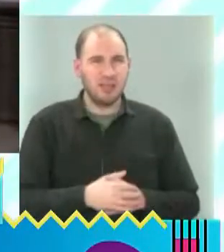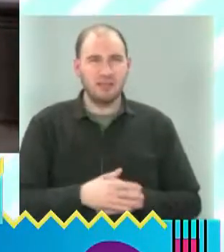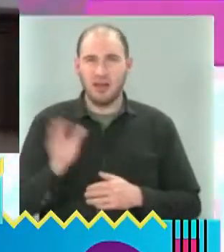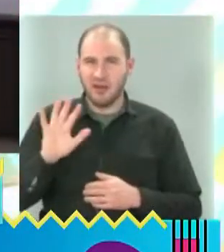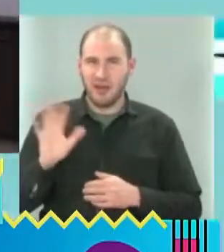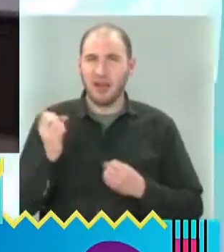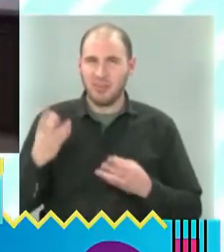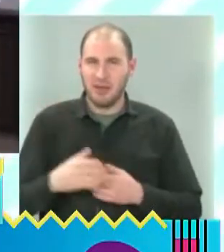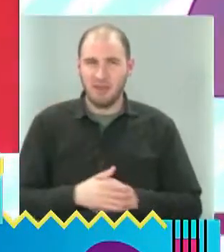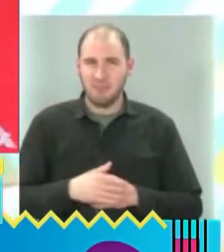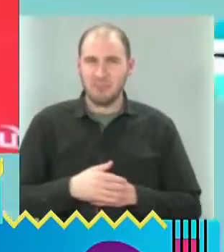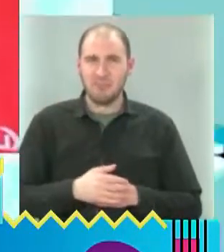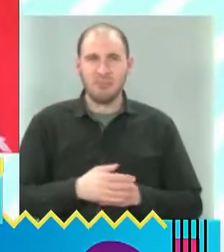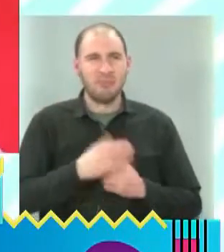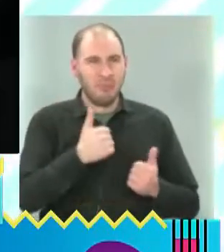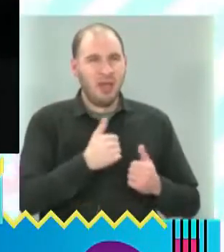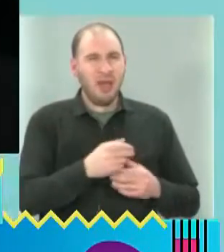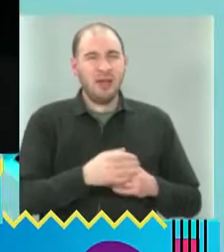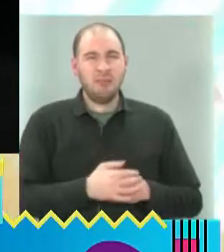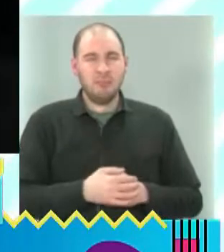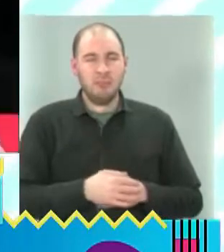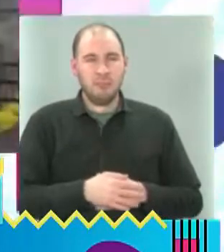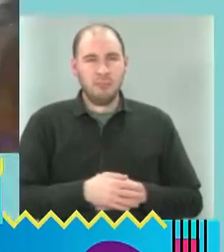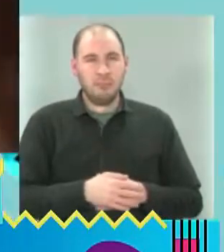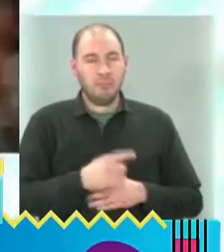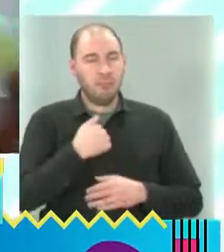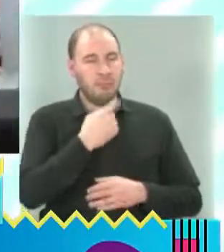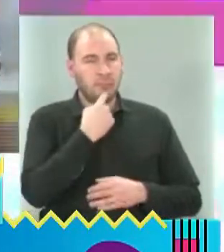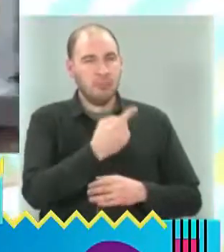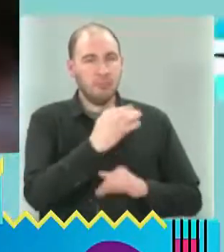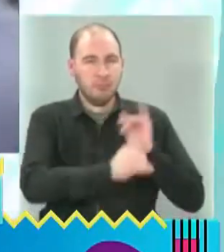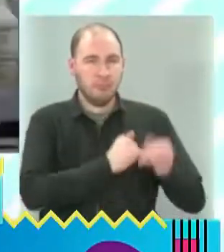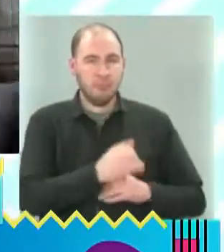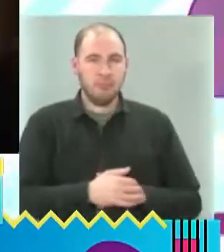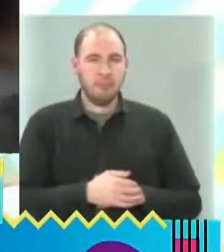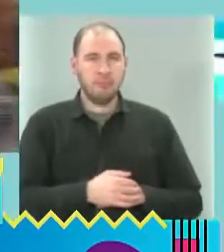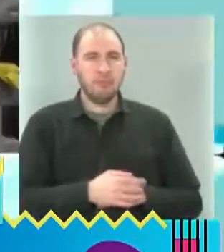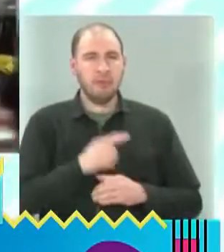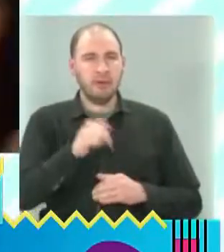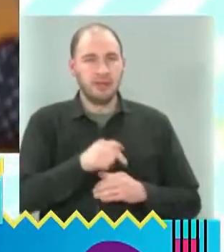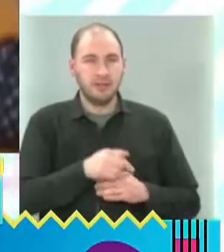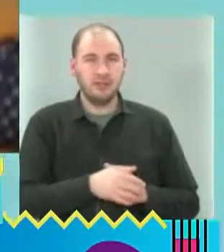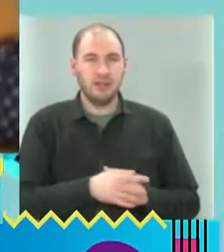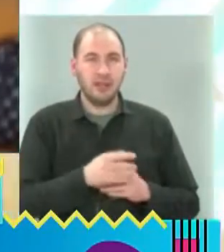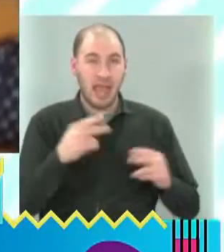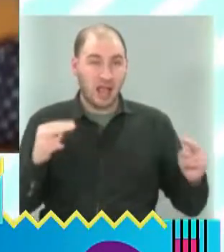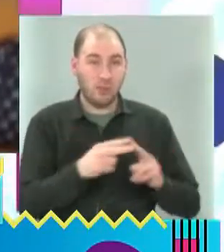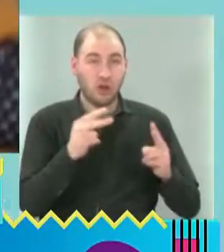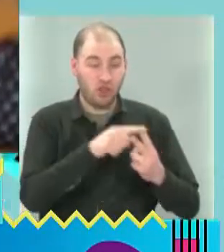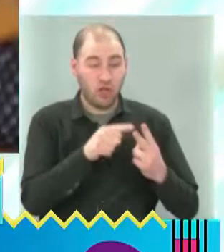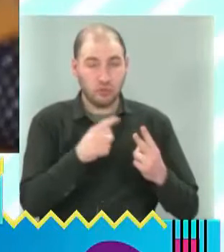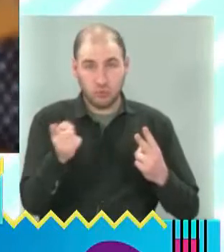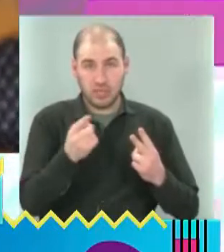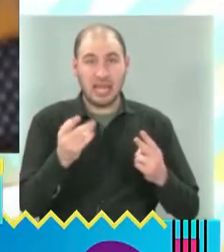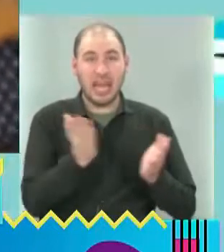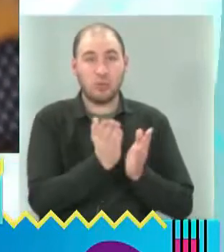Hola Alicia, ¿cómo estás? Bien, muy bien. Bueno, quería comentar que justamente se había hecho dos encuentros de ustedes